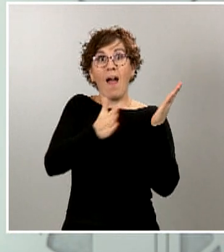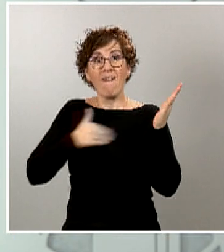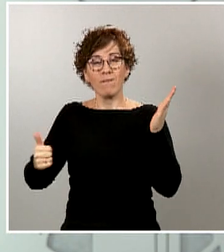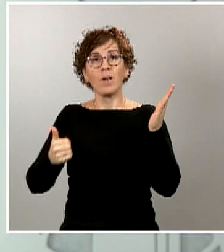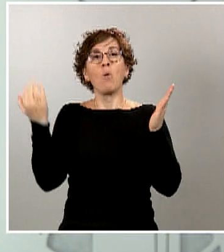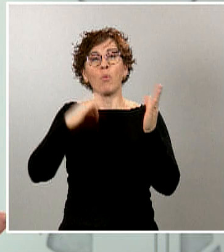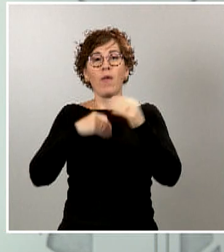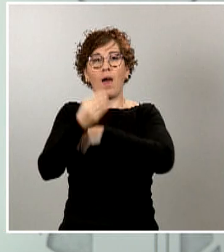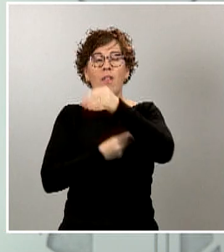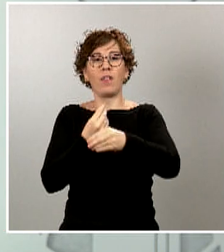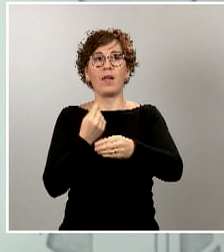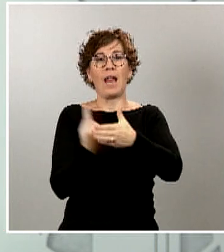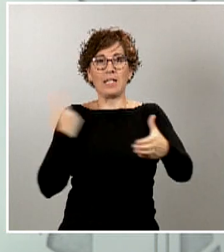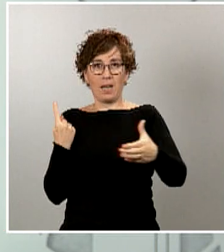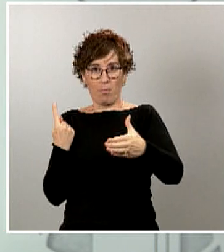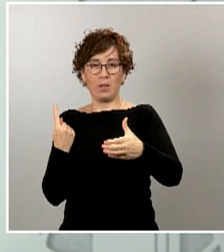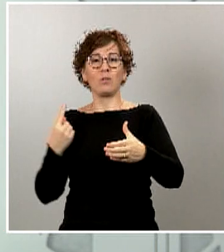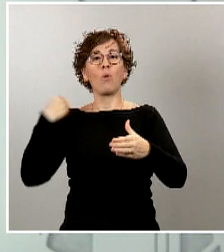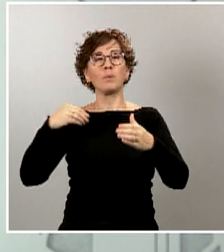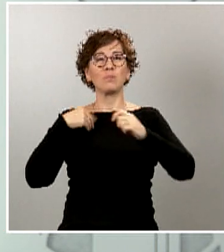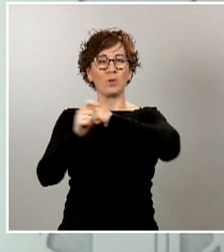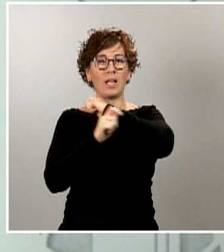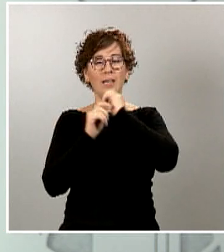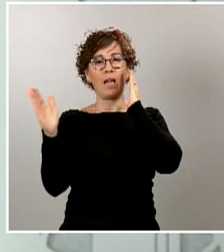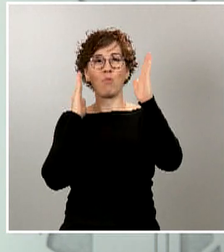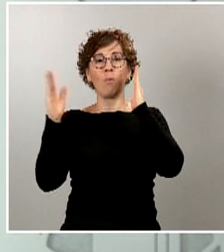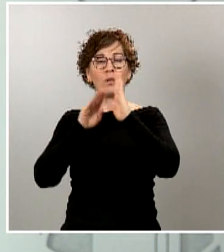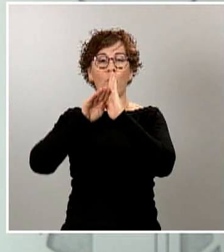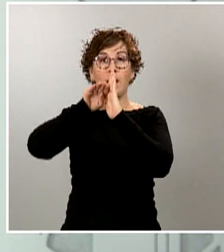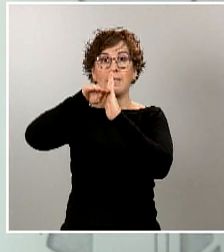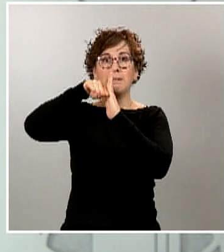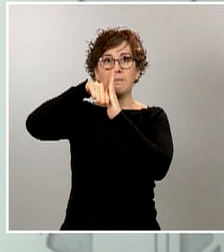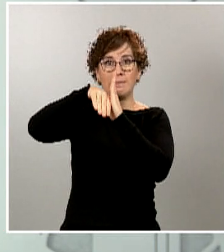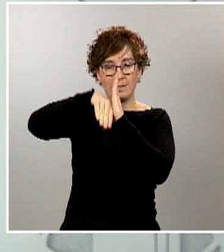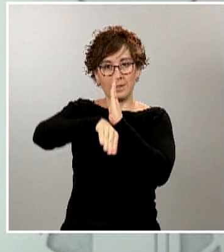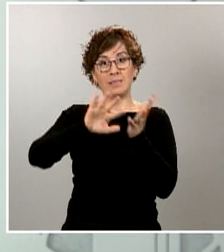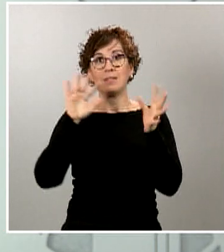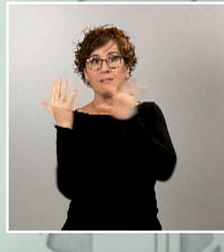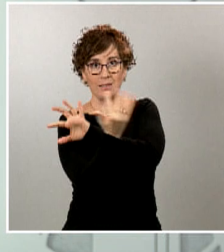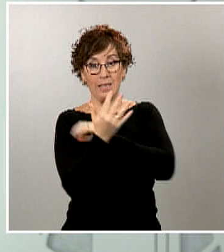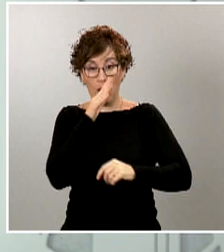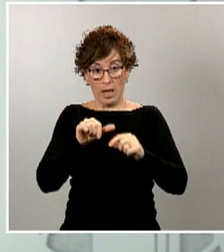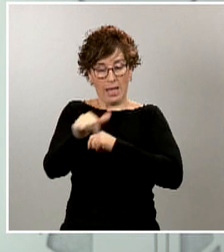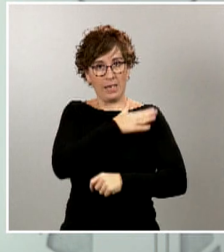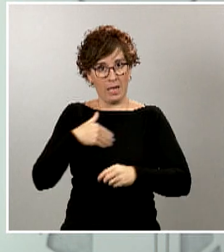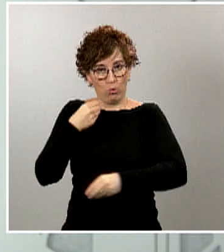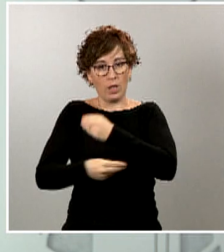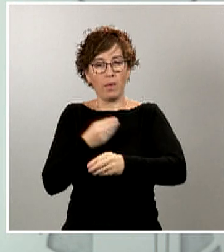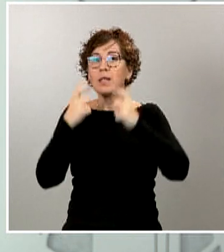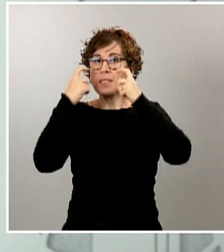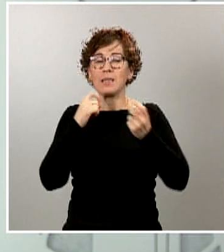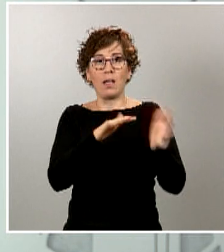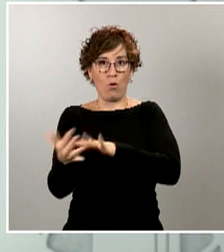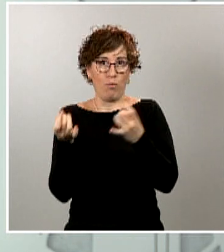de desescalado o de transición, como ustedes quieran llamarla, que estamos trabajando para ponerla en práctica lo antes que sea posible. Una estrategia